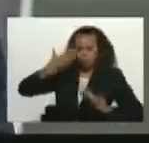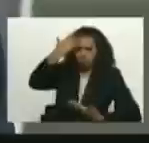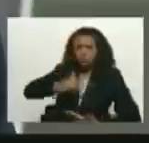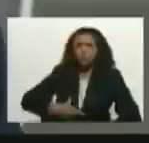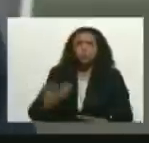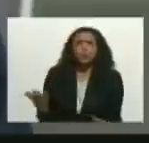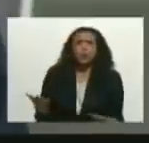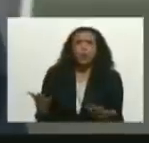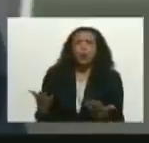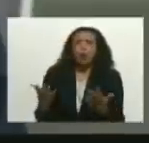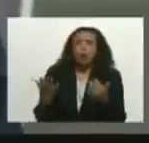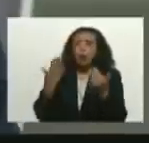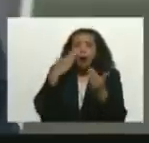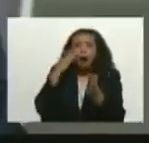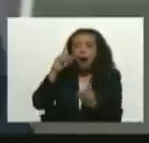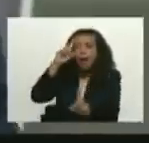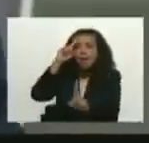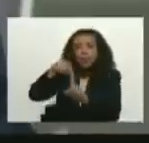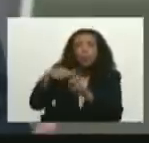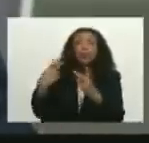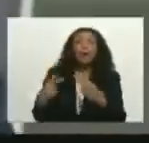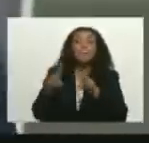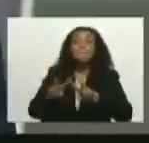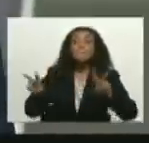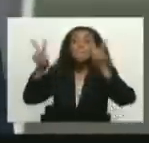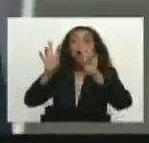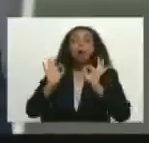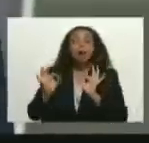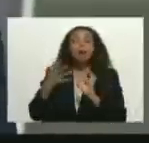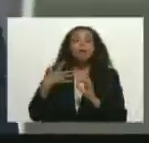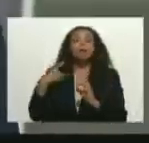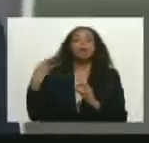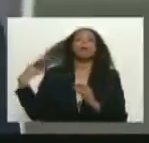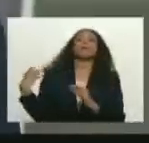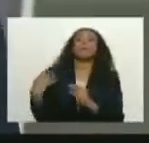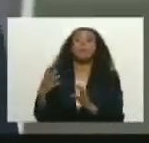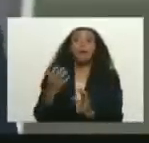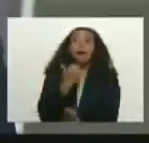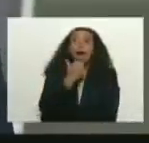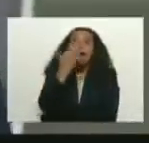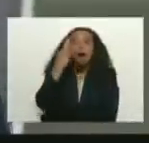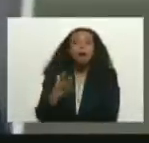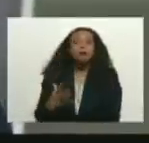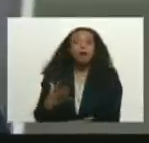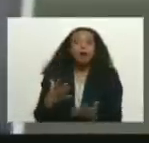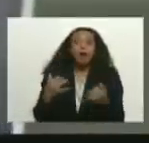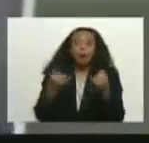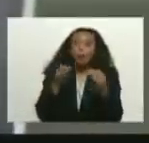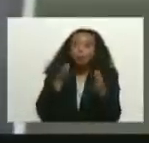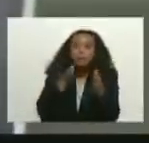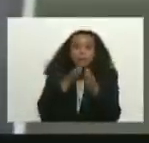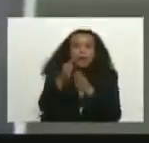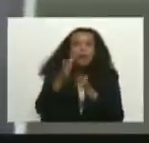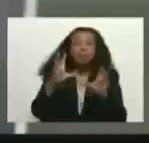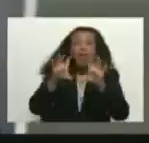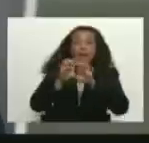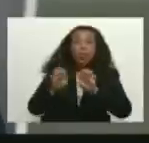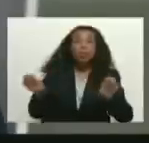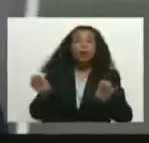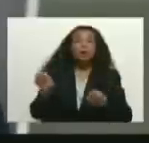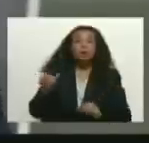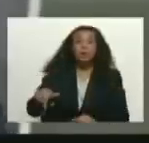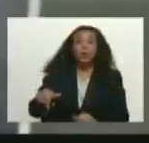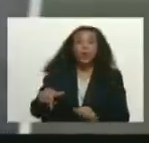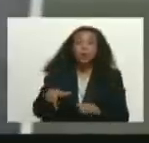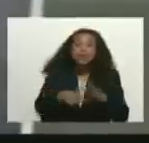que el tema de los valores debería ser casi un eje transversal de la educación